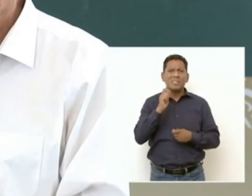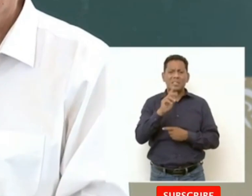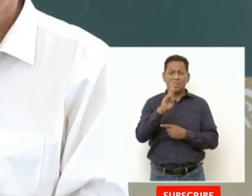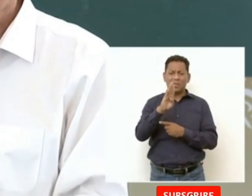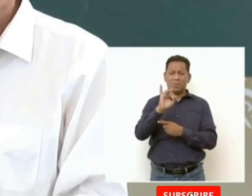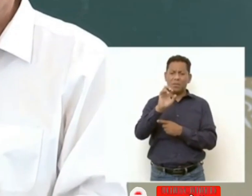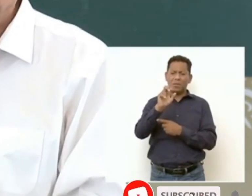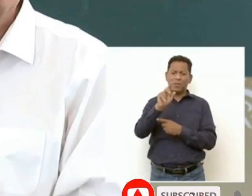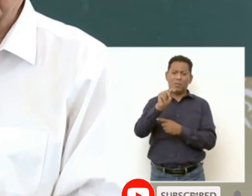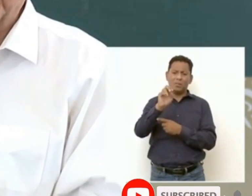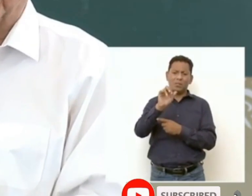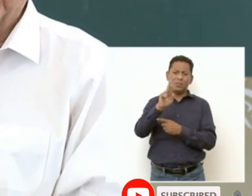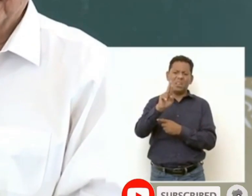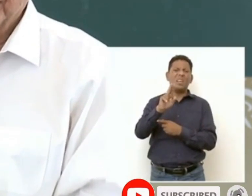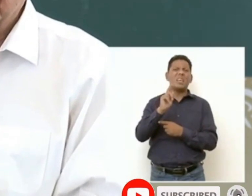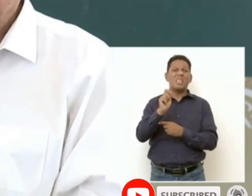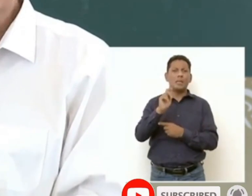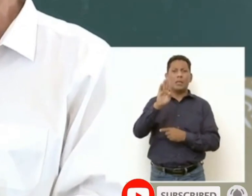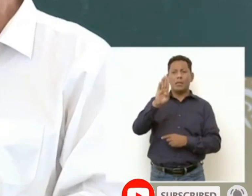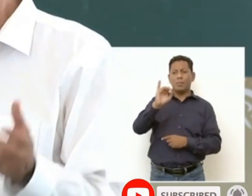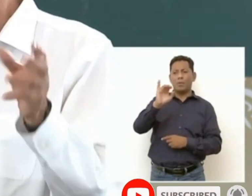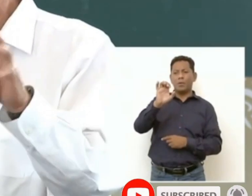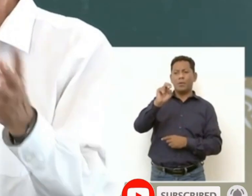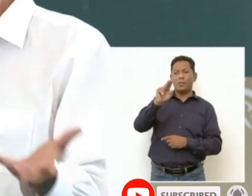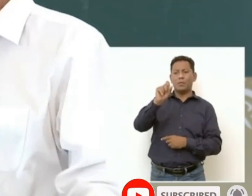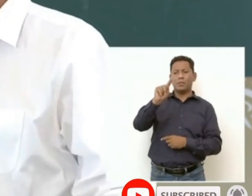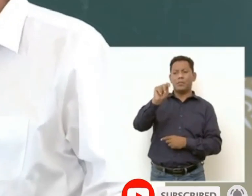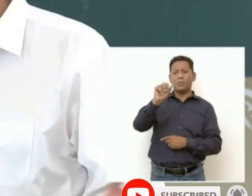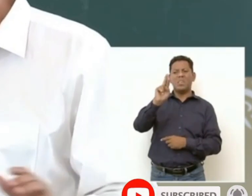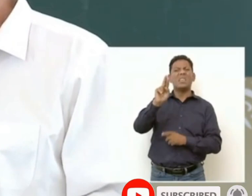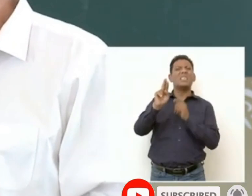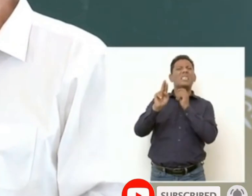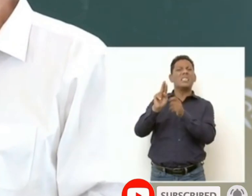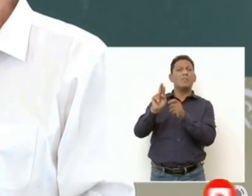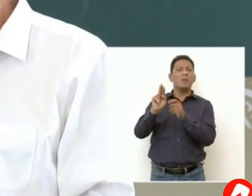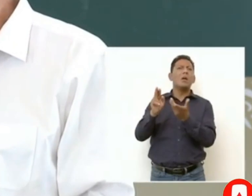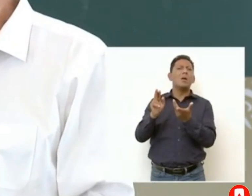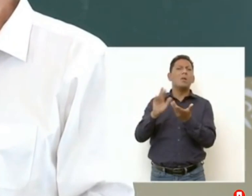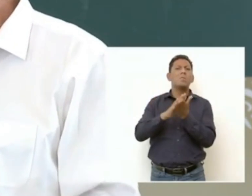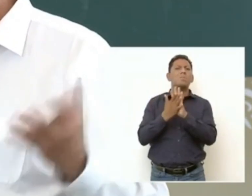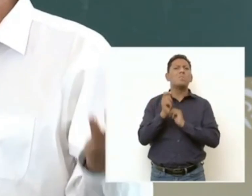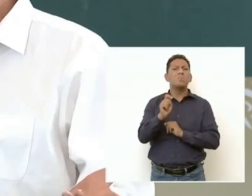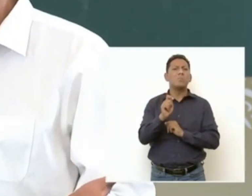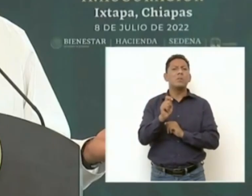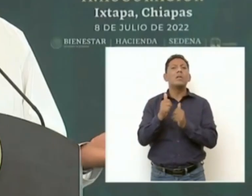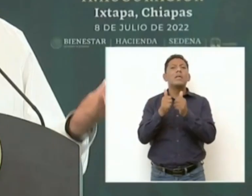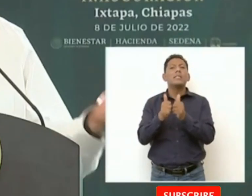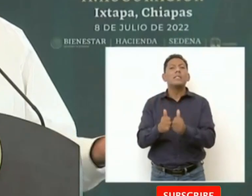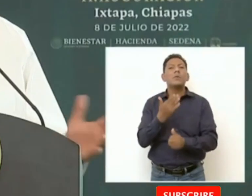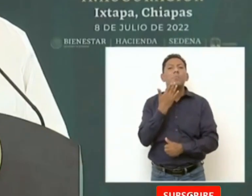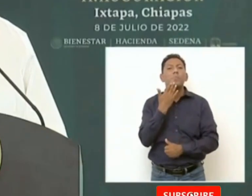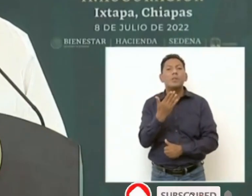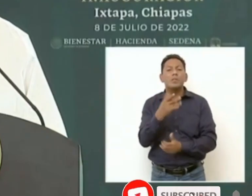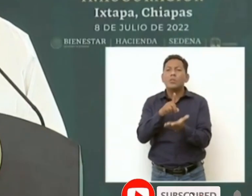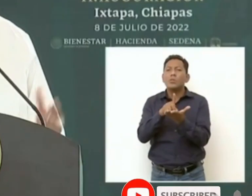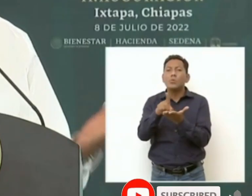bienestar? Se usa mucho la palabra, pero es estar bien, y es un derecho que